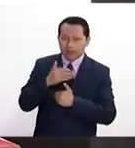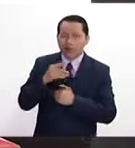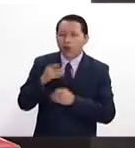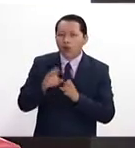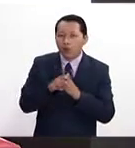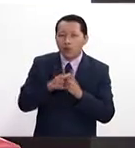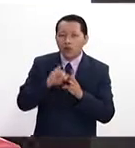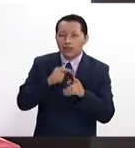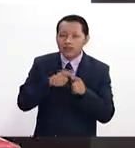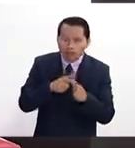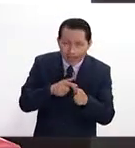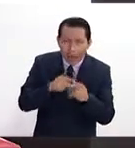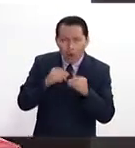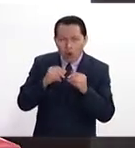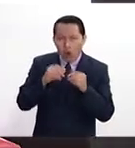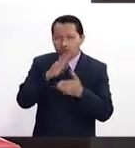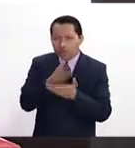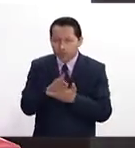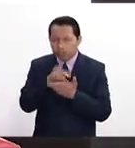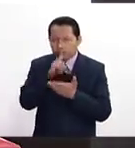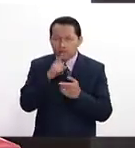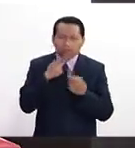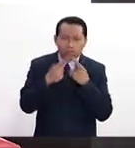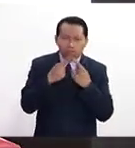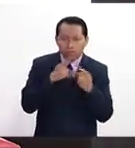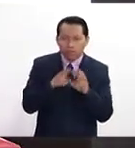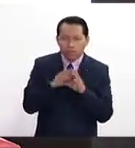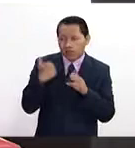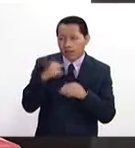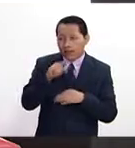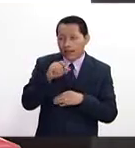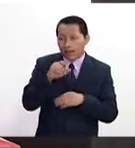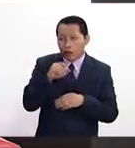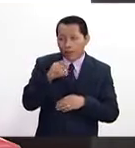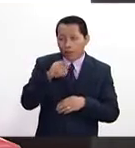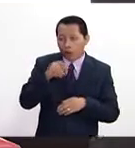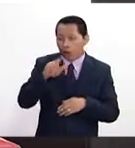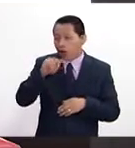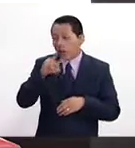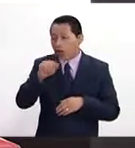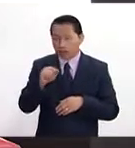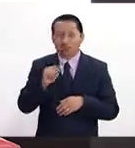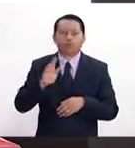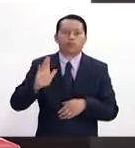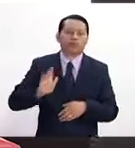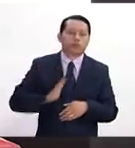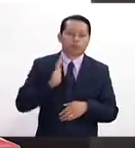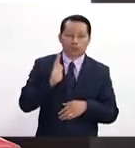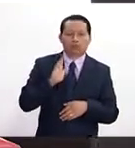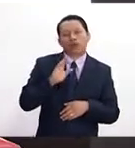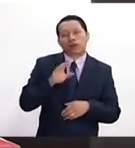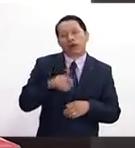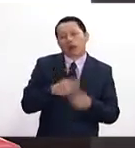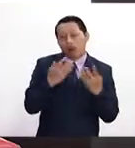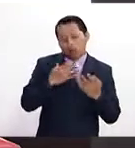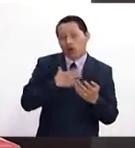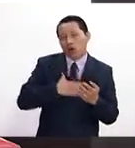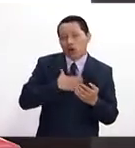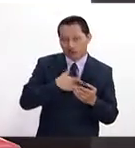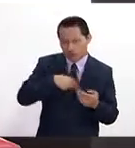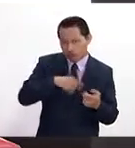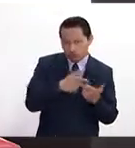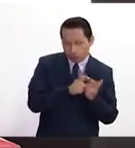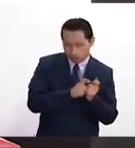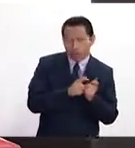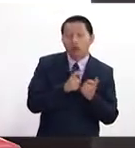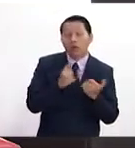con la oposición. Obviamente la reciente liberación de Leopoldo López fue una gran sorpresa, grata sorpresa, por supuesto, para la oposición.